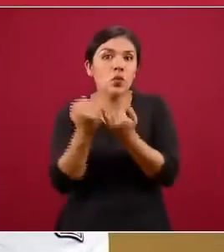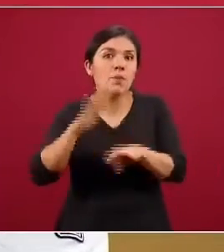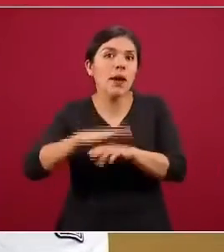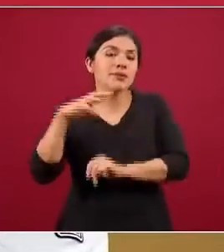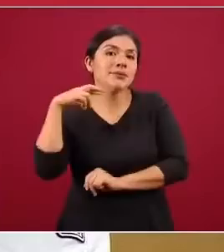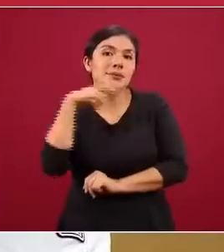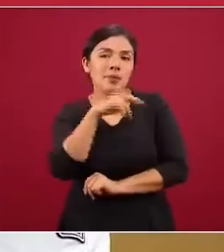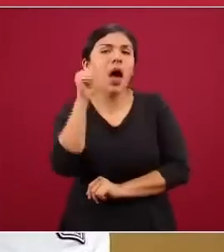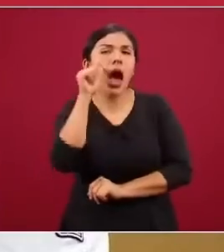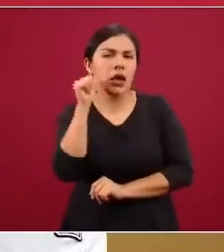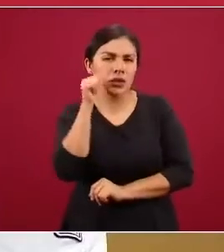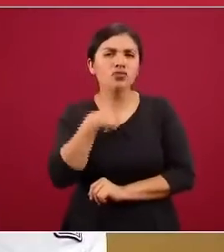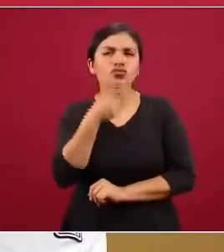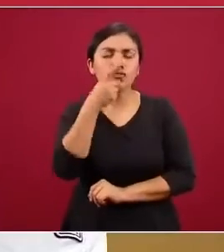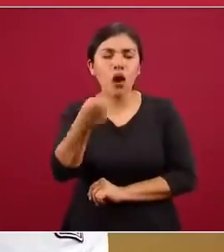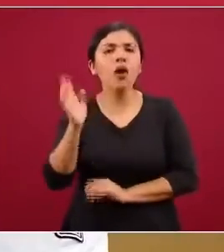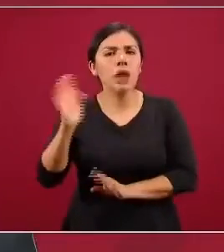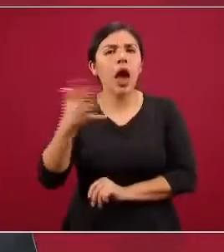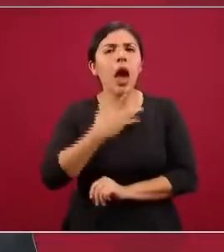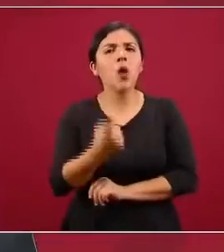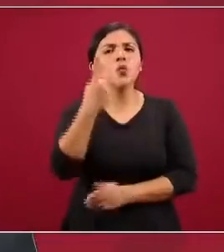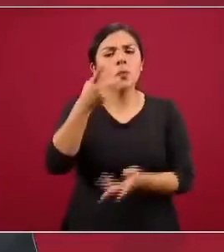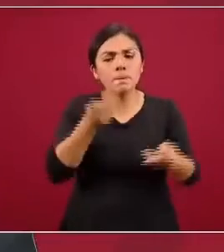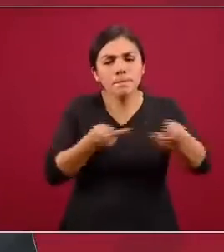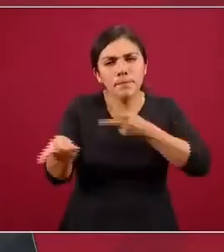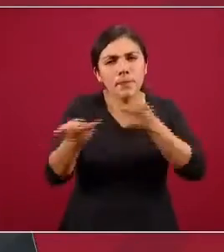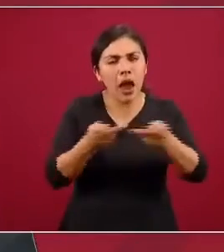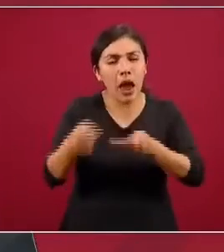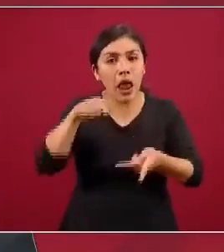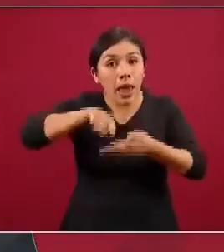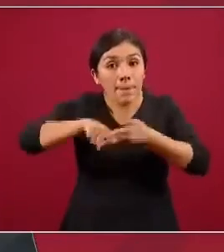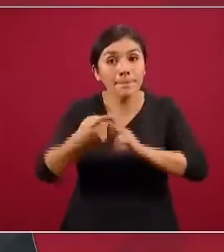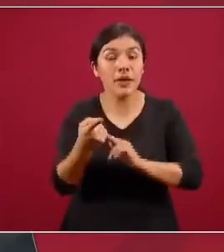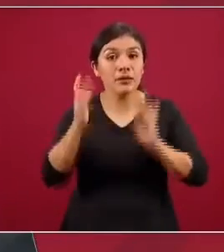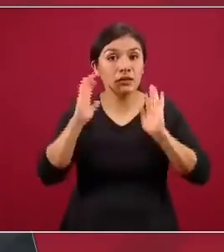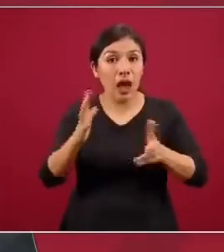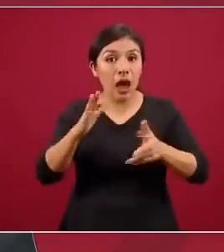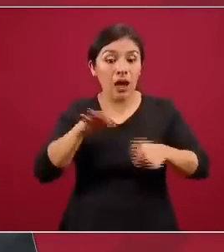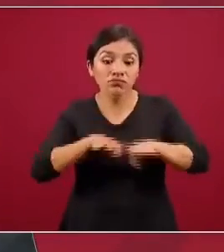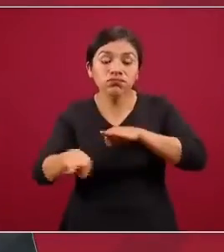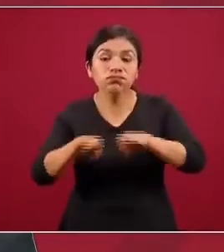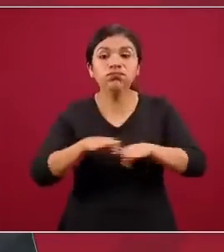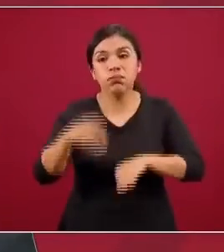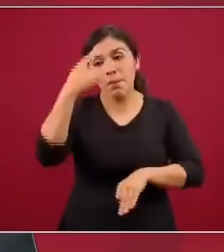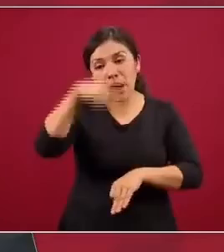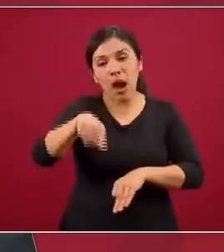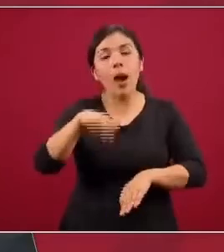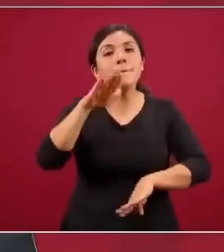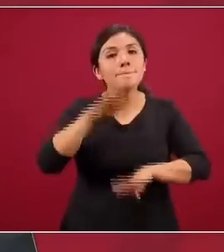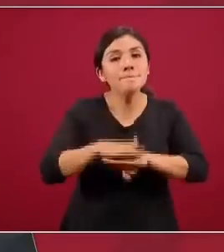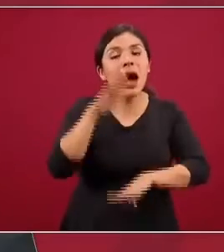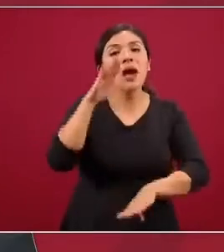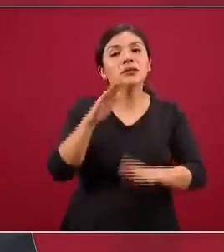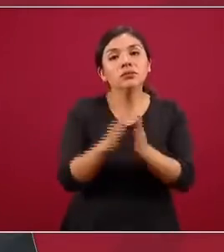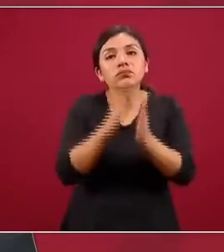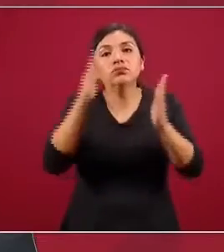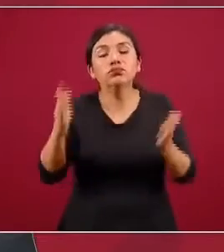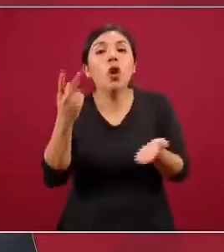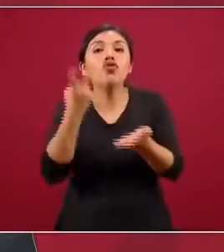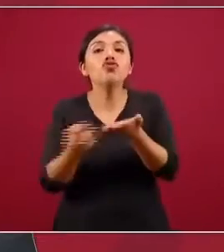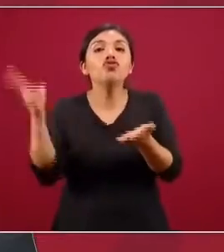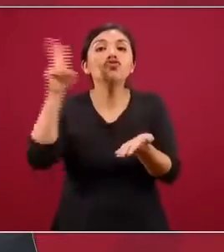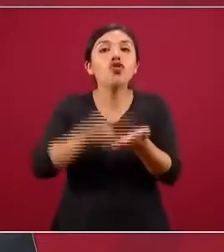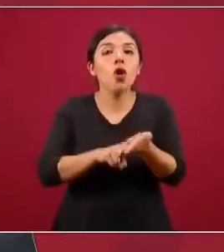Ayer comentábamos que ya existe un plan concreto que empezó a ejecutarse de ampliar al